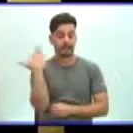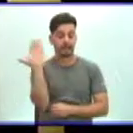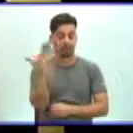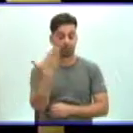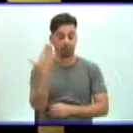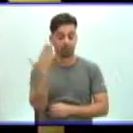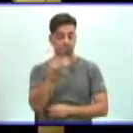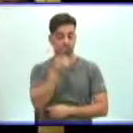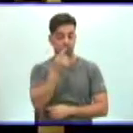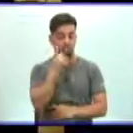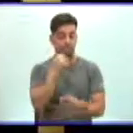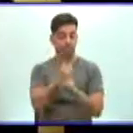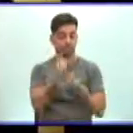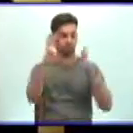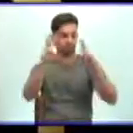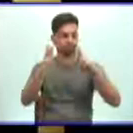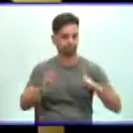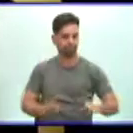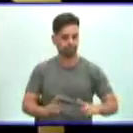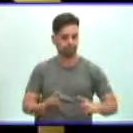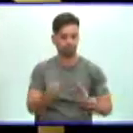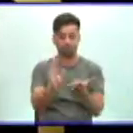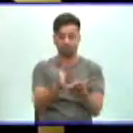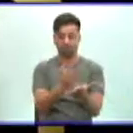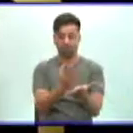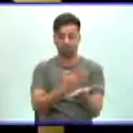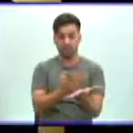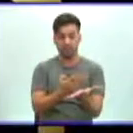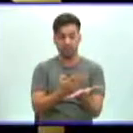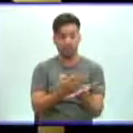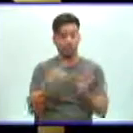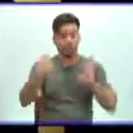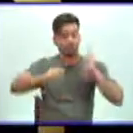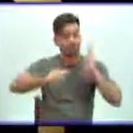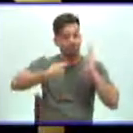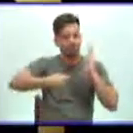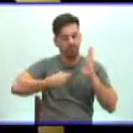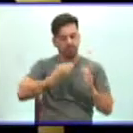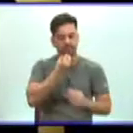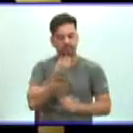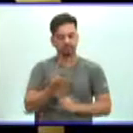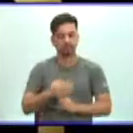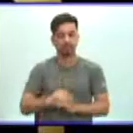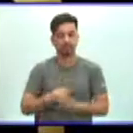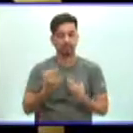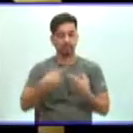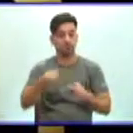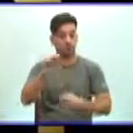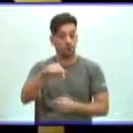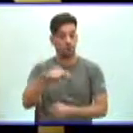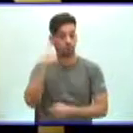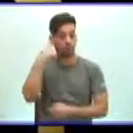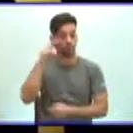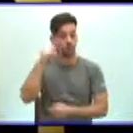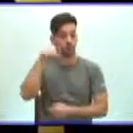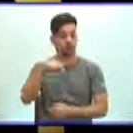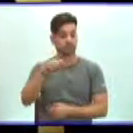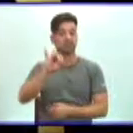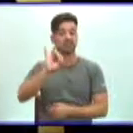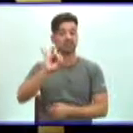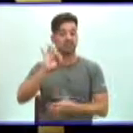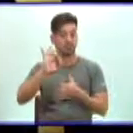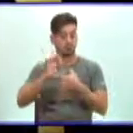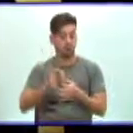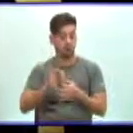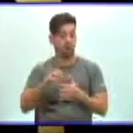web, en videos que pueden visualizar de agencias especializadas, pero estamos en séptimo grado y vamos a profundizar en estos